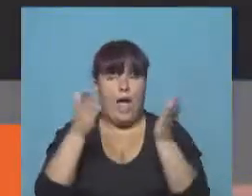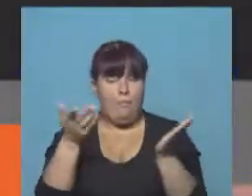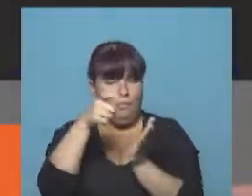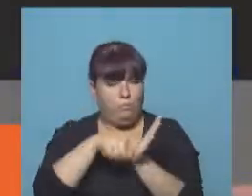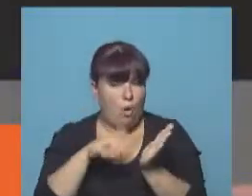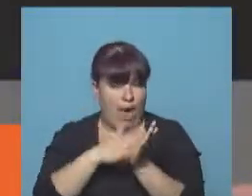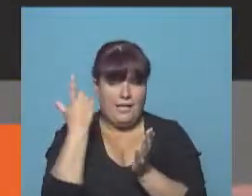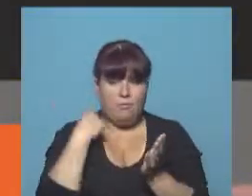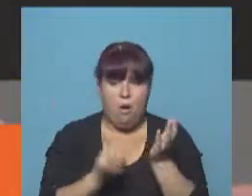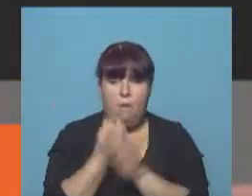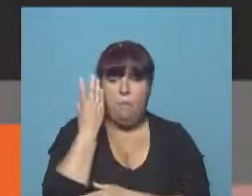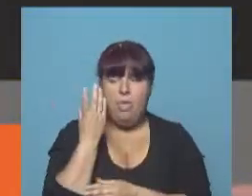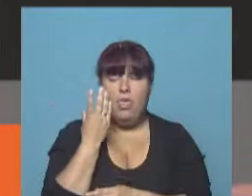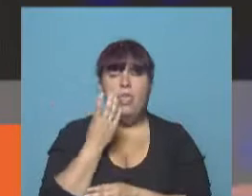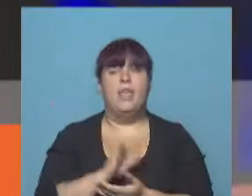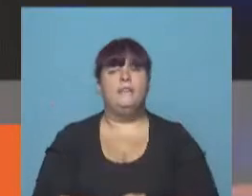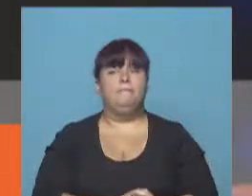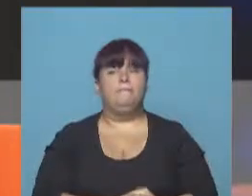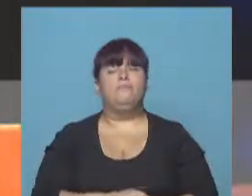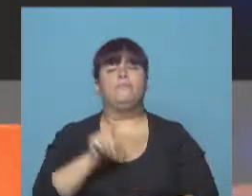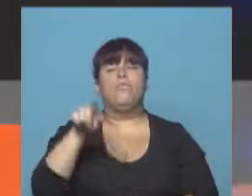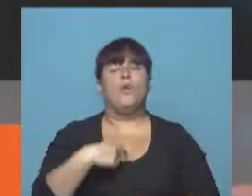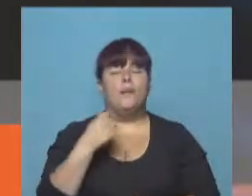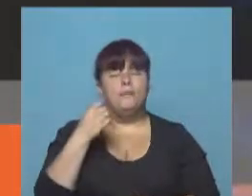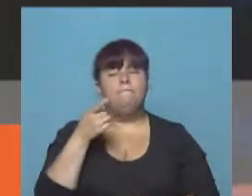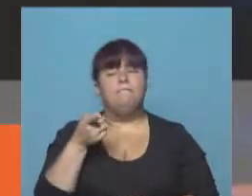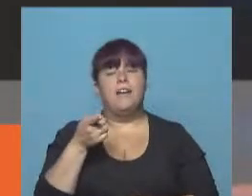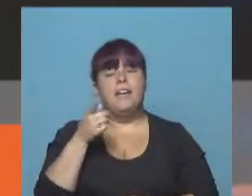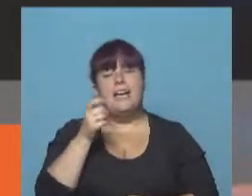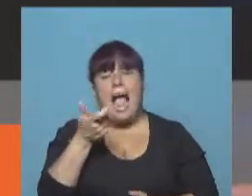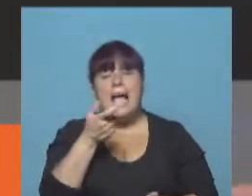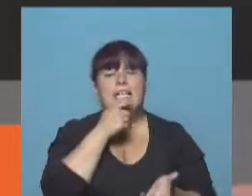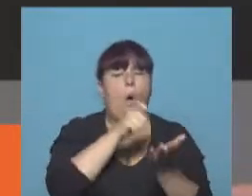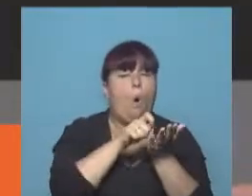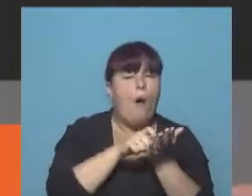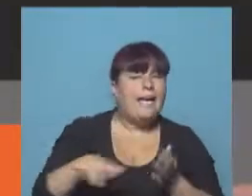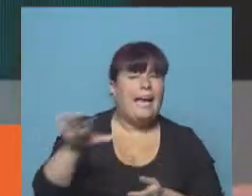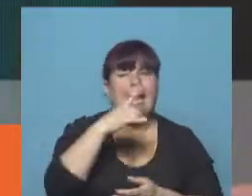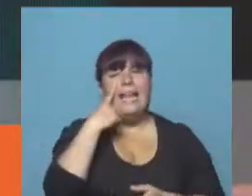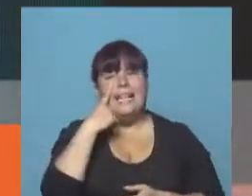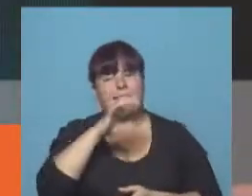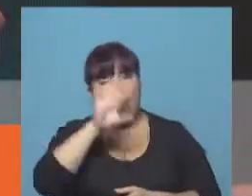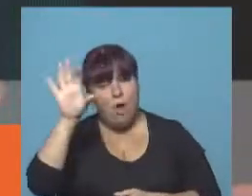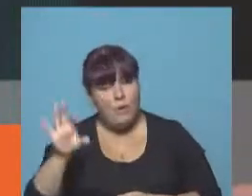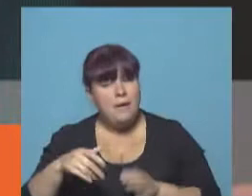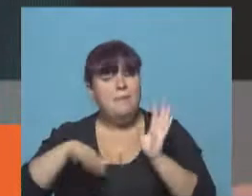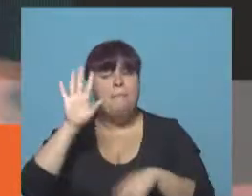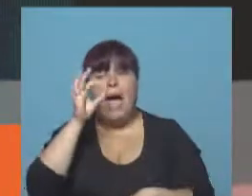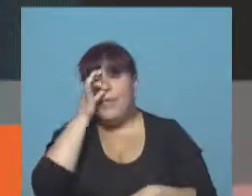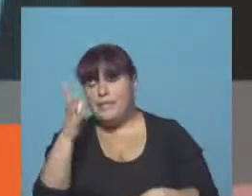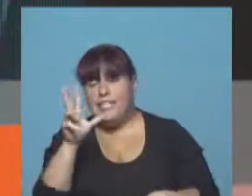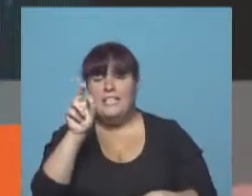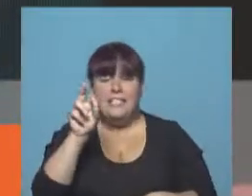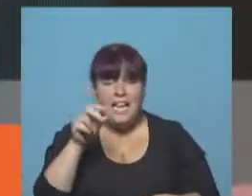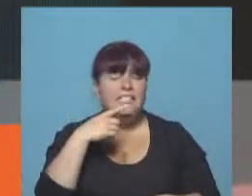ha surgido estos días que se ha tomado el trabajo de casi encuestar a muchos intendentes del interior y hay más de 25,